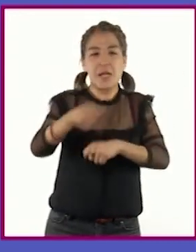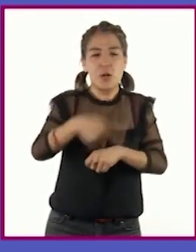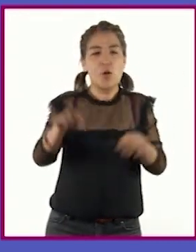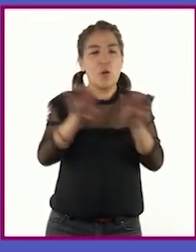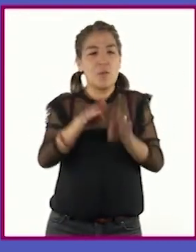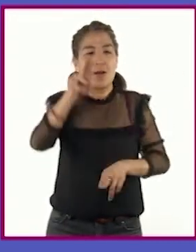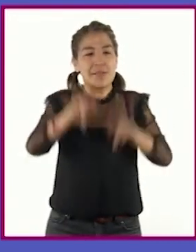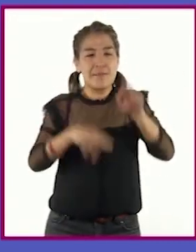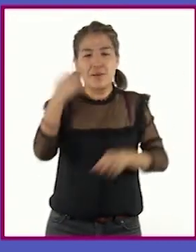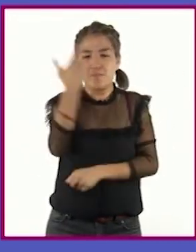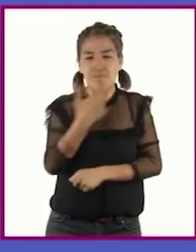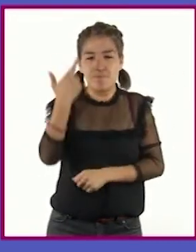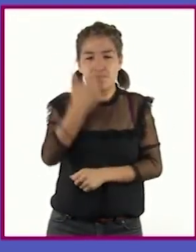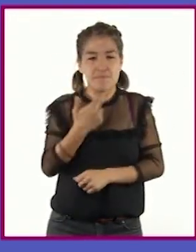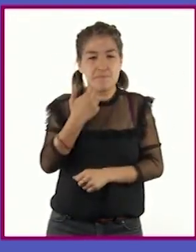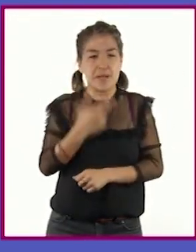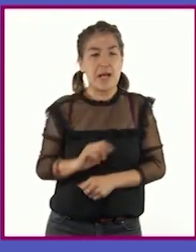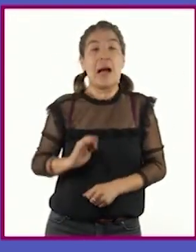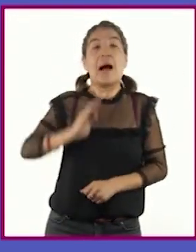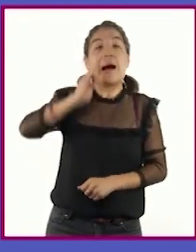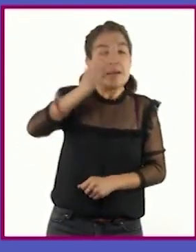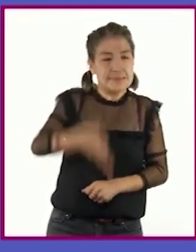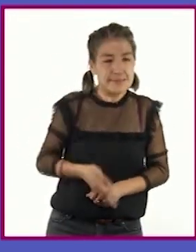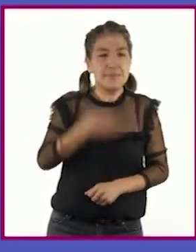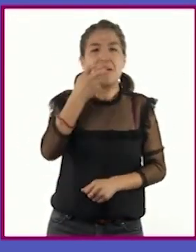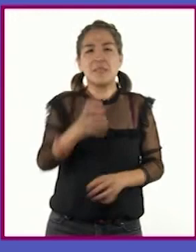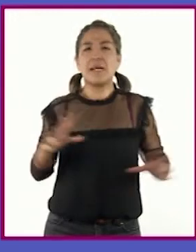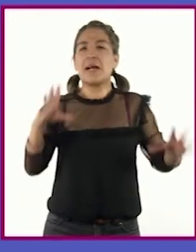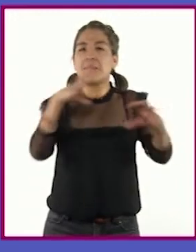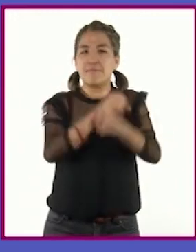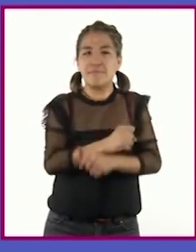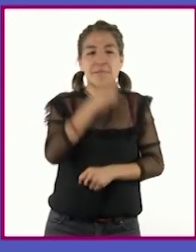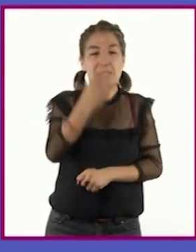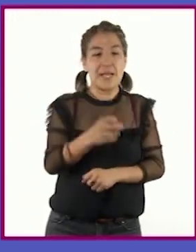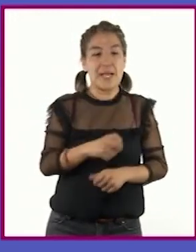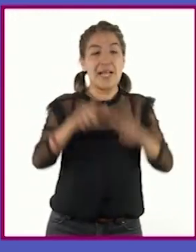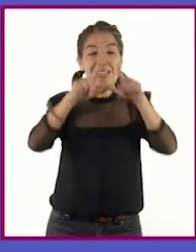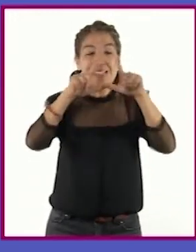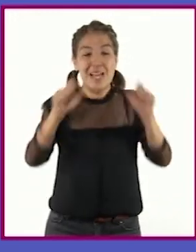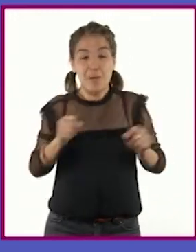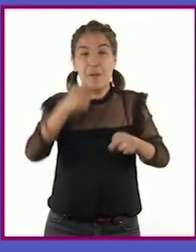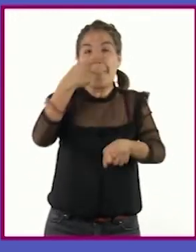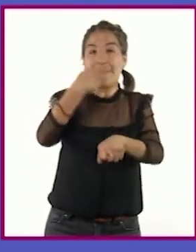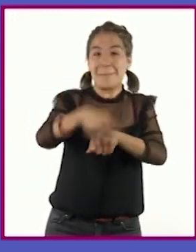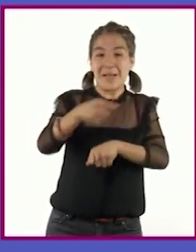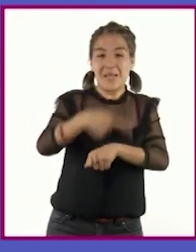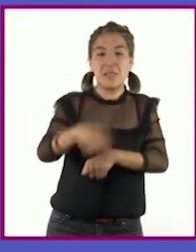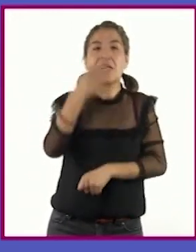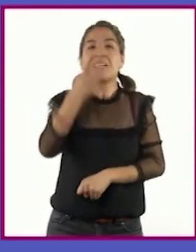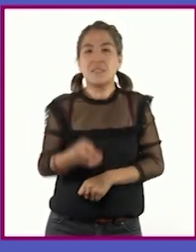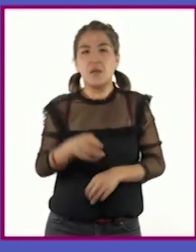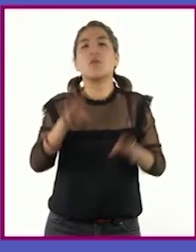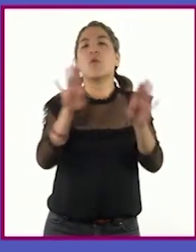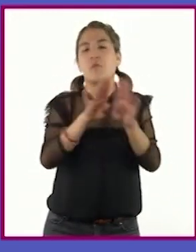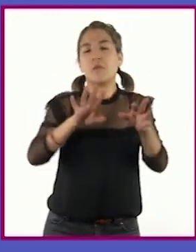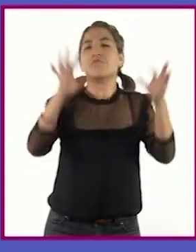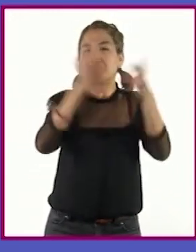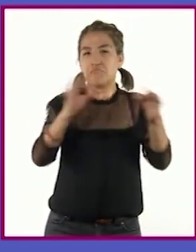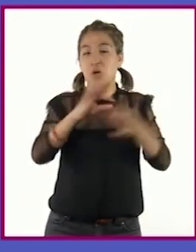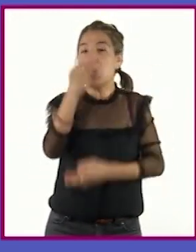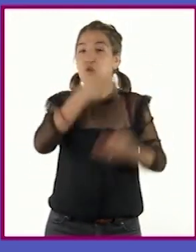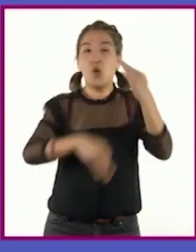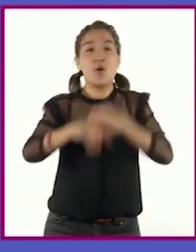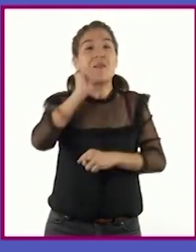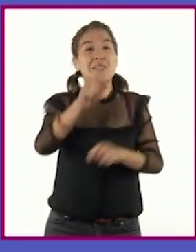gradualmente. Se aceptó la definición de lengua en riesgo y por lo tanto se concluyó que todas las lenguas